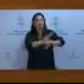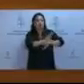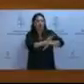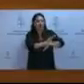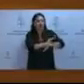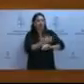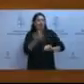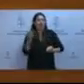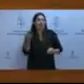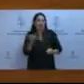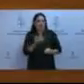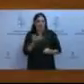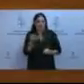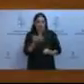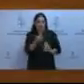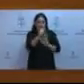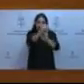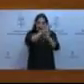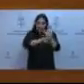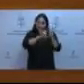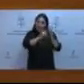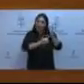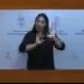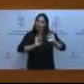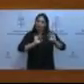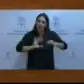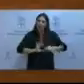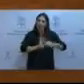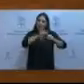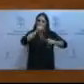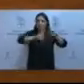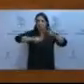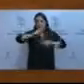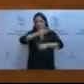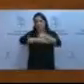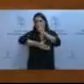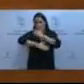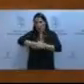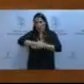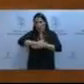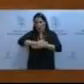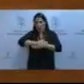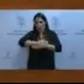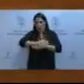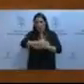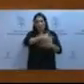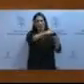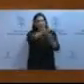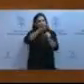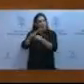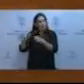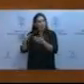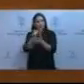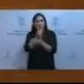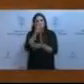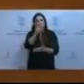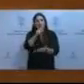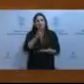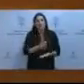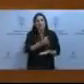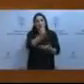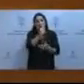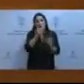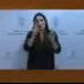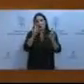debería de realizar una lista específica para las personas con discapacidad en todos los cuerpos y bolsas de educación infantil,